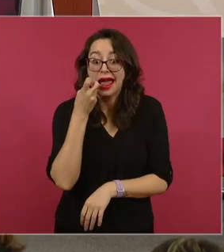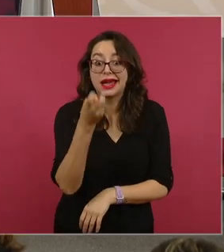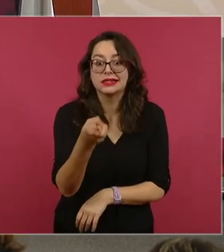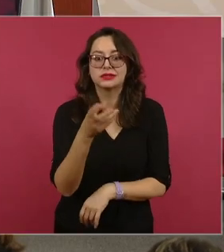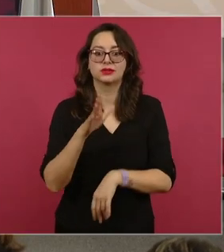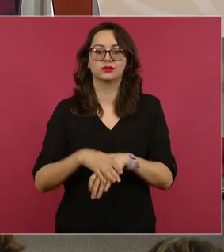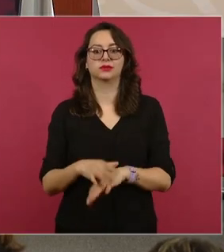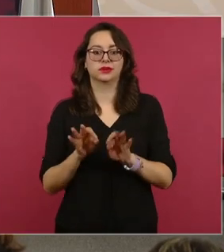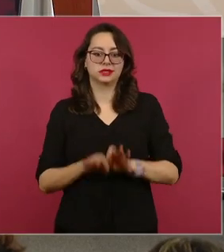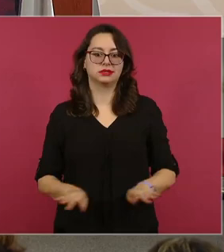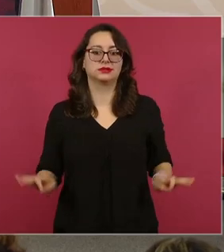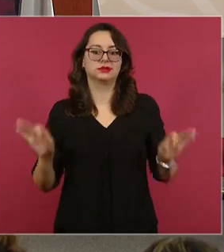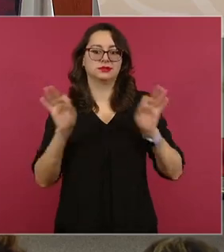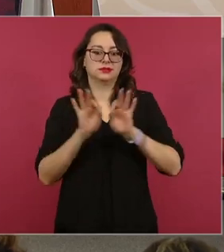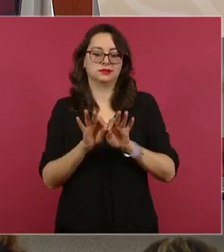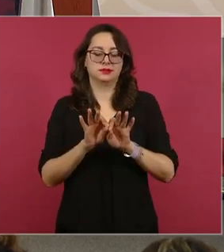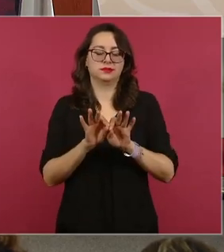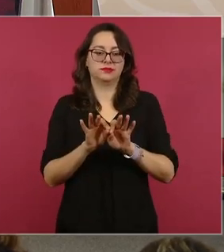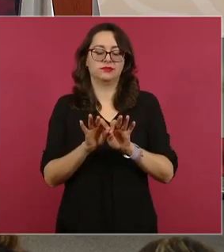porque